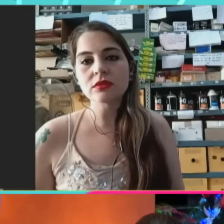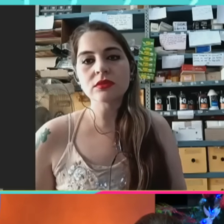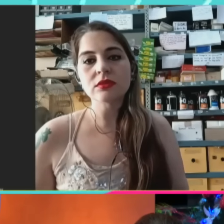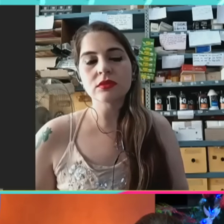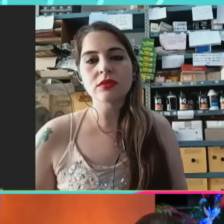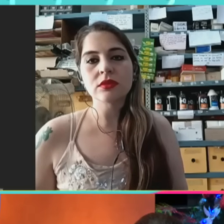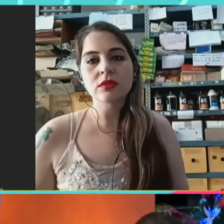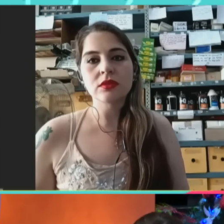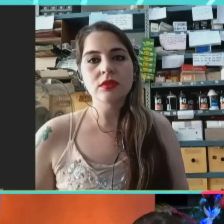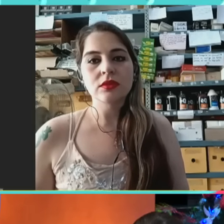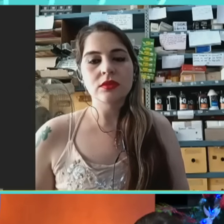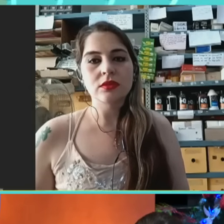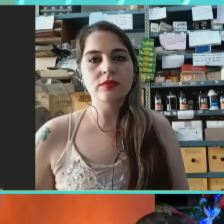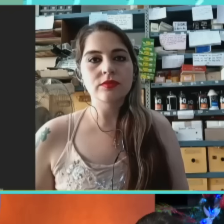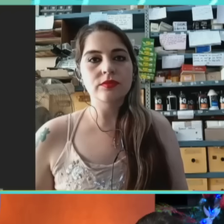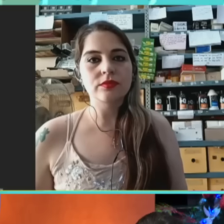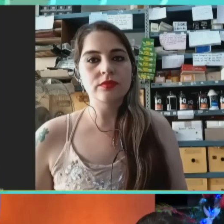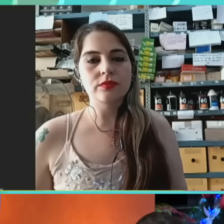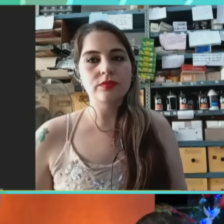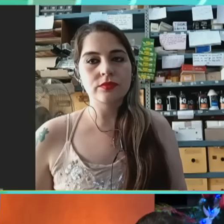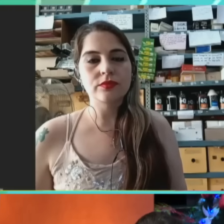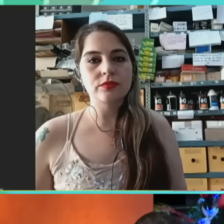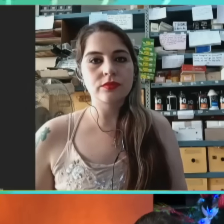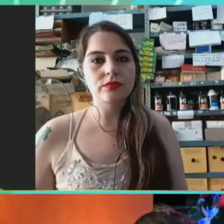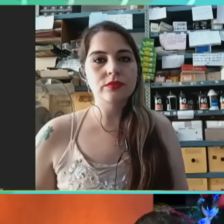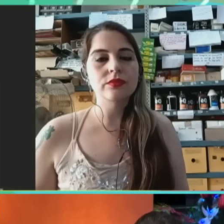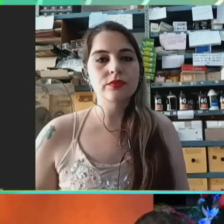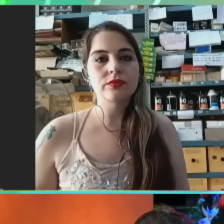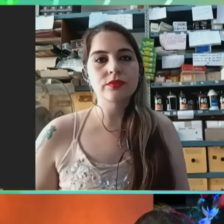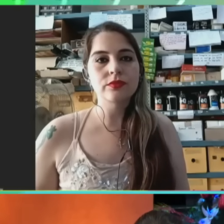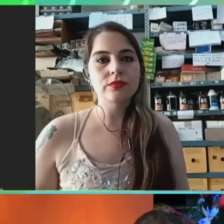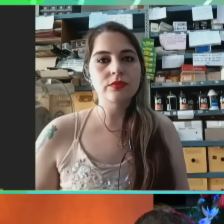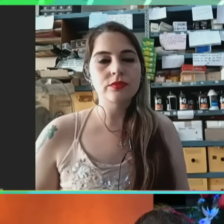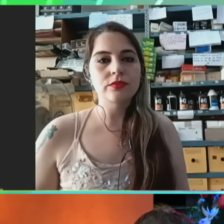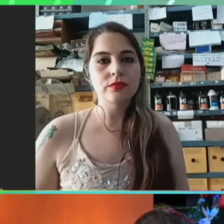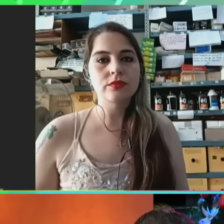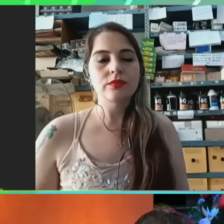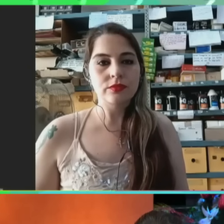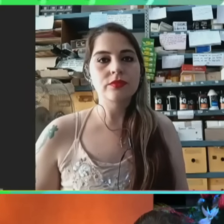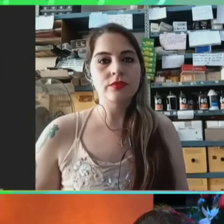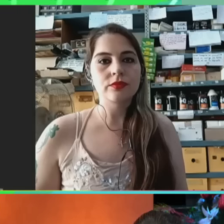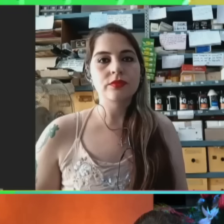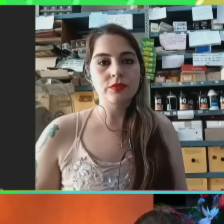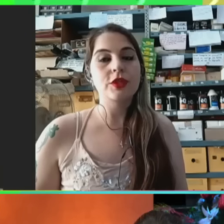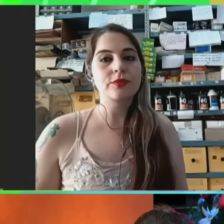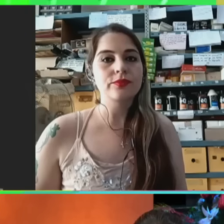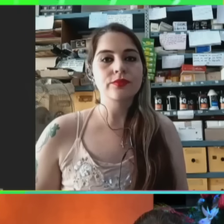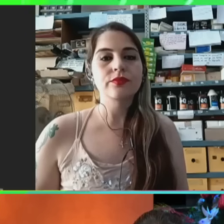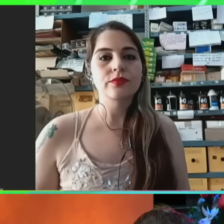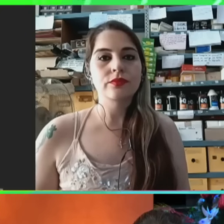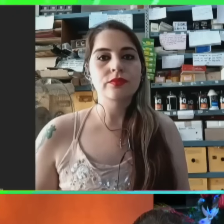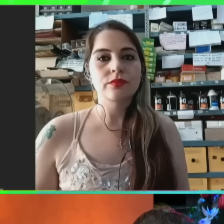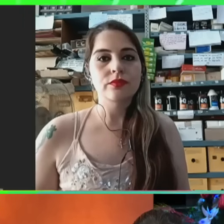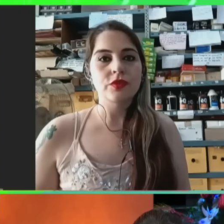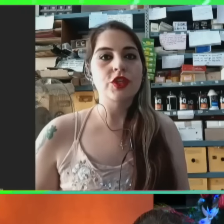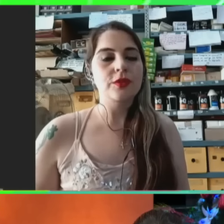Bueno, yo por intermedio de una amiga que tenemos en común, sé todo lo que has pasado para escribir un libro. Sí. Has pasado mucho hambre vos, has